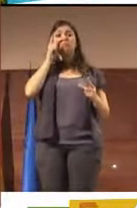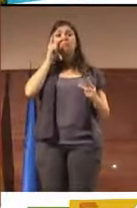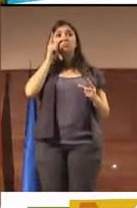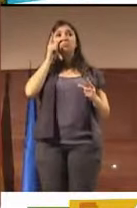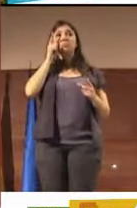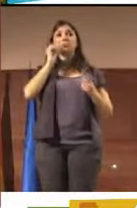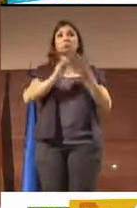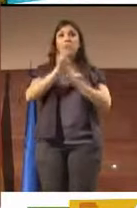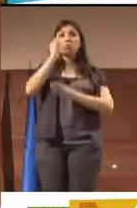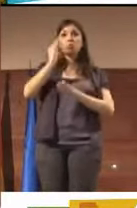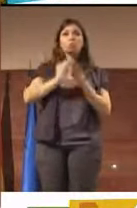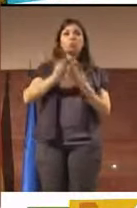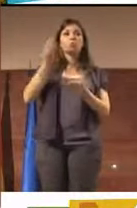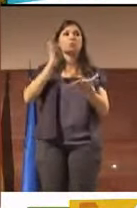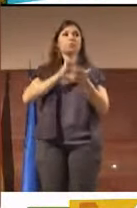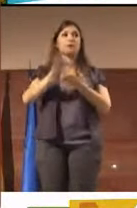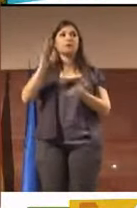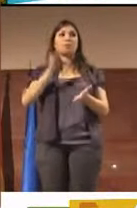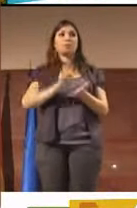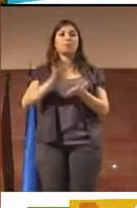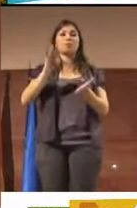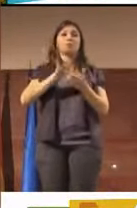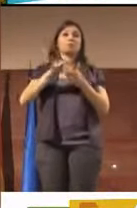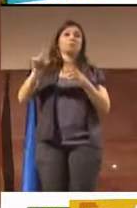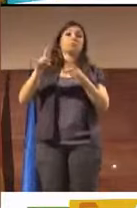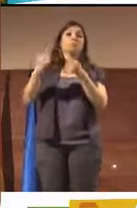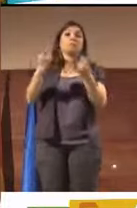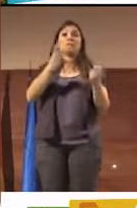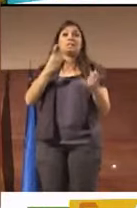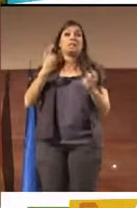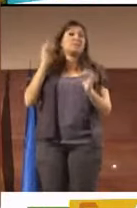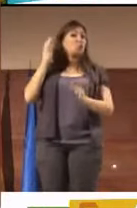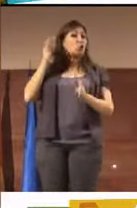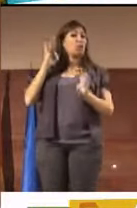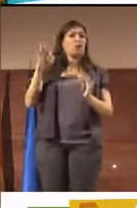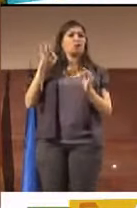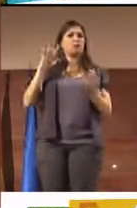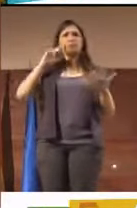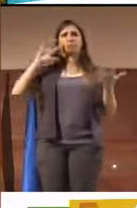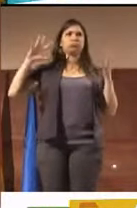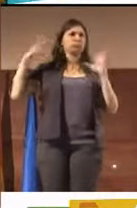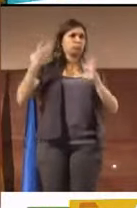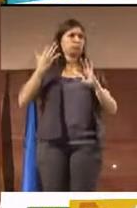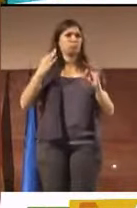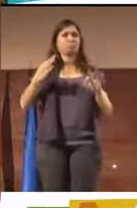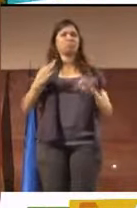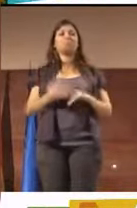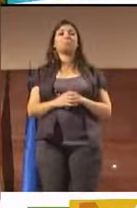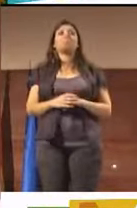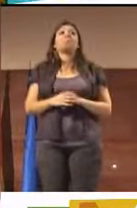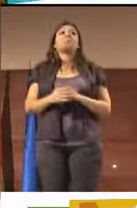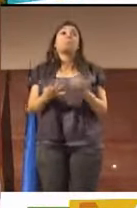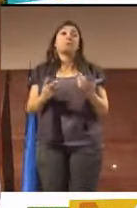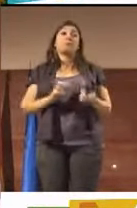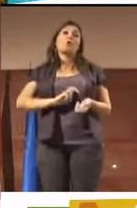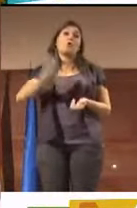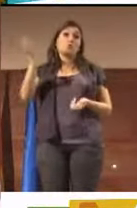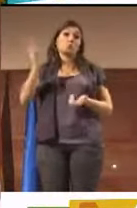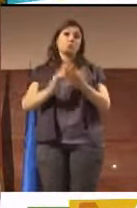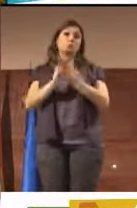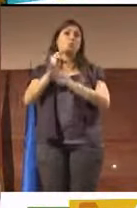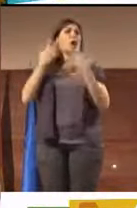los productos y los servicios que se orientaban hacia las necesidades concretas han evolucionado mucho. Pero hay otros productos que,